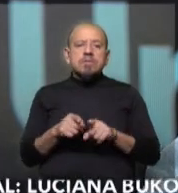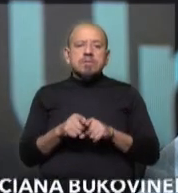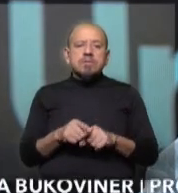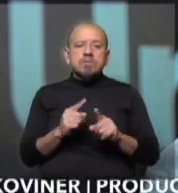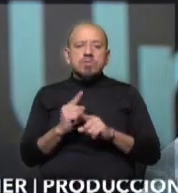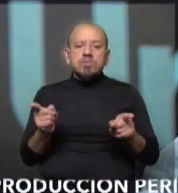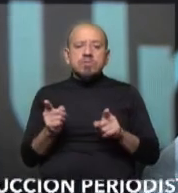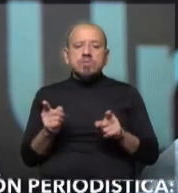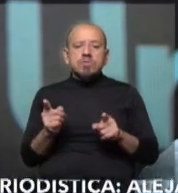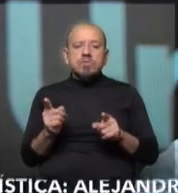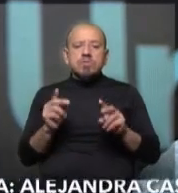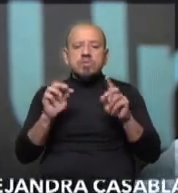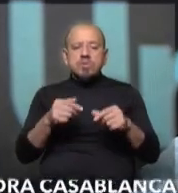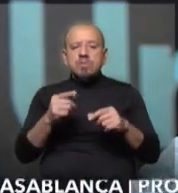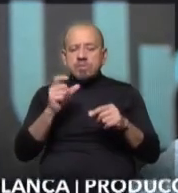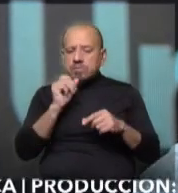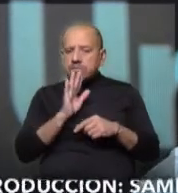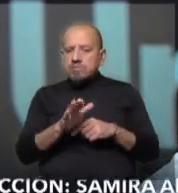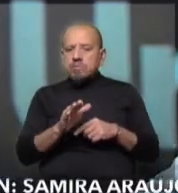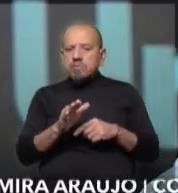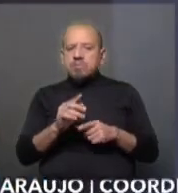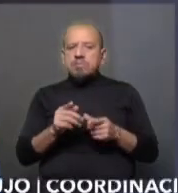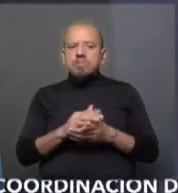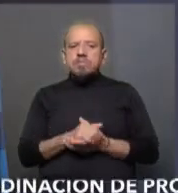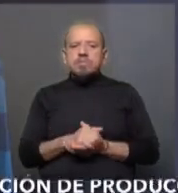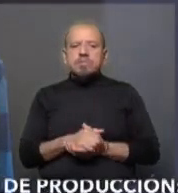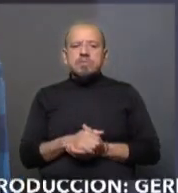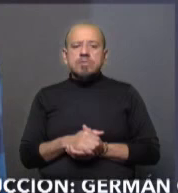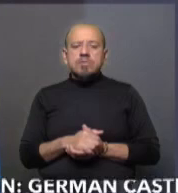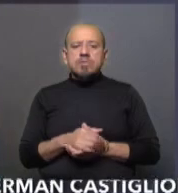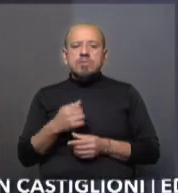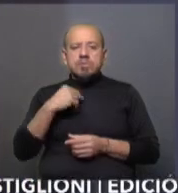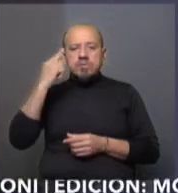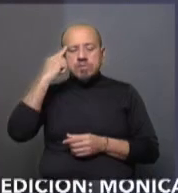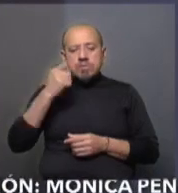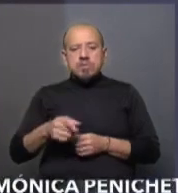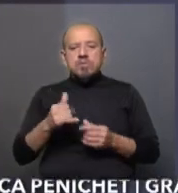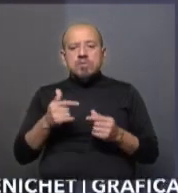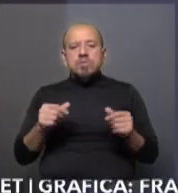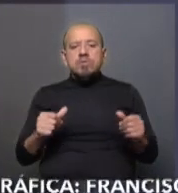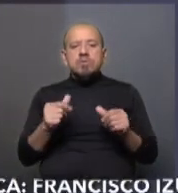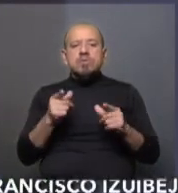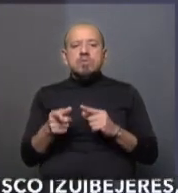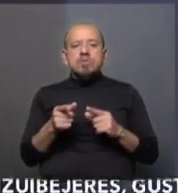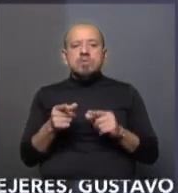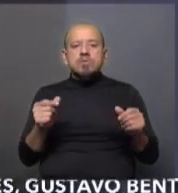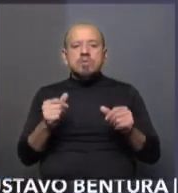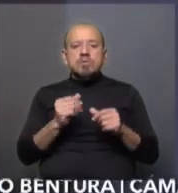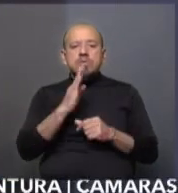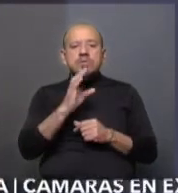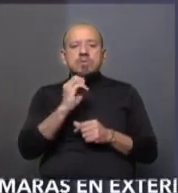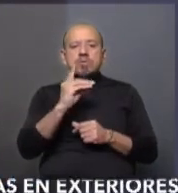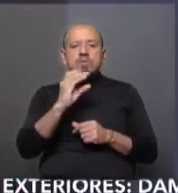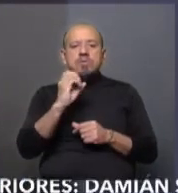es un no te vas a enfocar en un caso en particular en lo que se viene sí lo que tengo pensado hacer tengo que ver cómo lo armo porque hacer formato de podcast